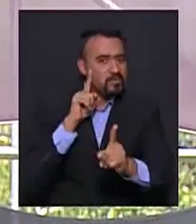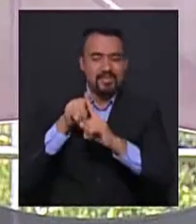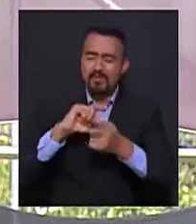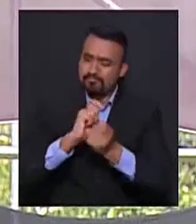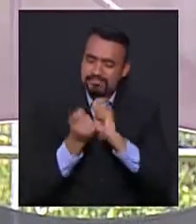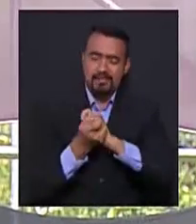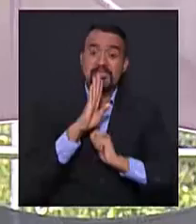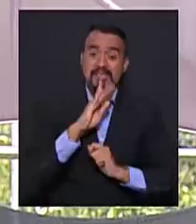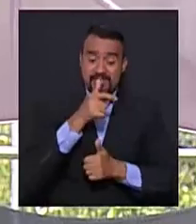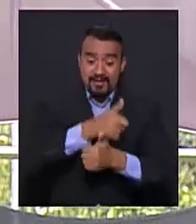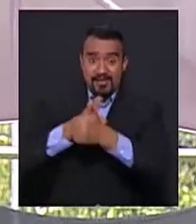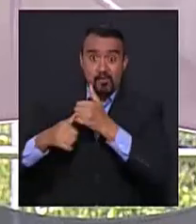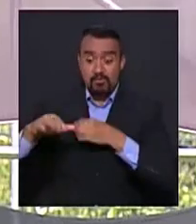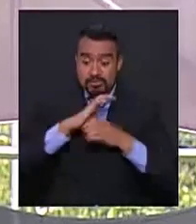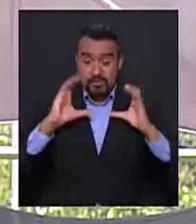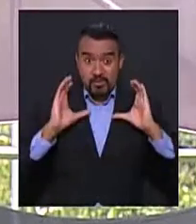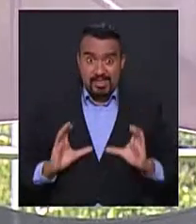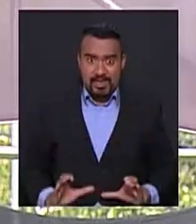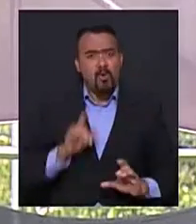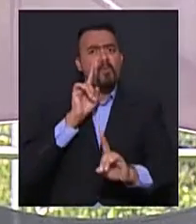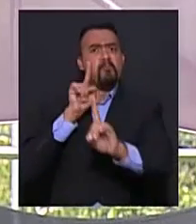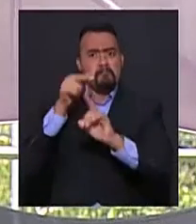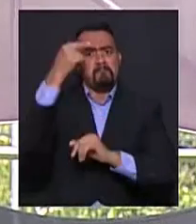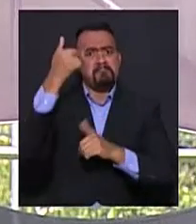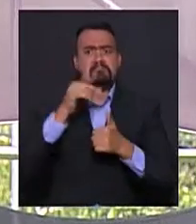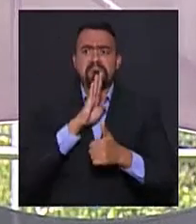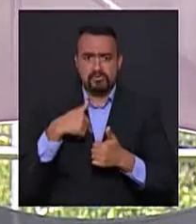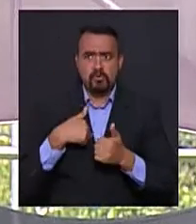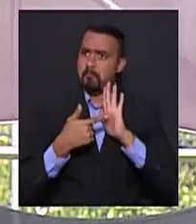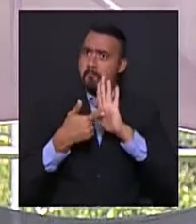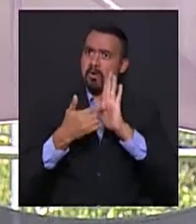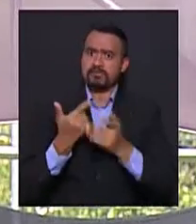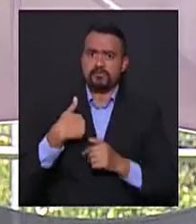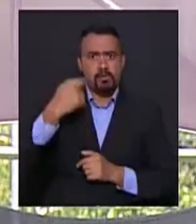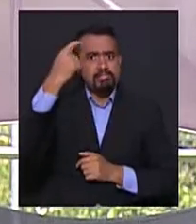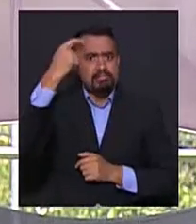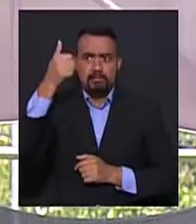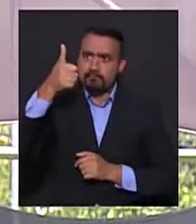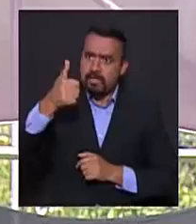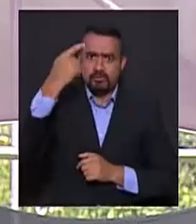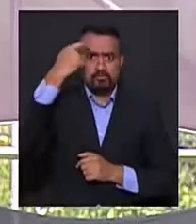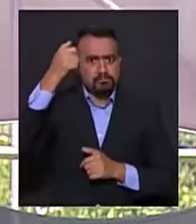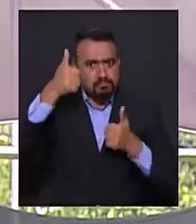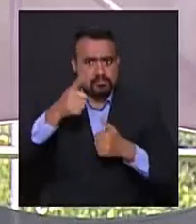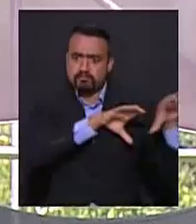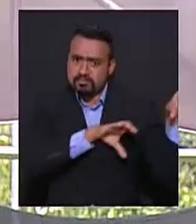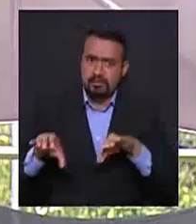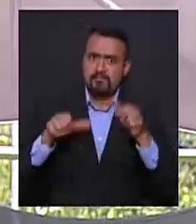autorregulación ciudadana que represente el punto máximo de madurez en el ejercicio de la libertad.